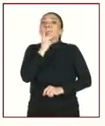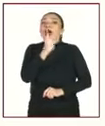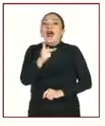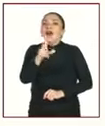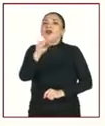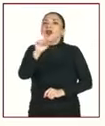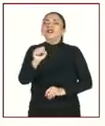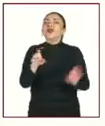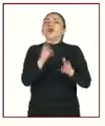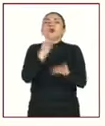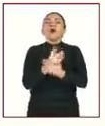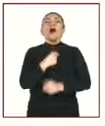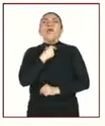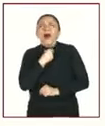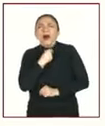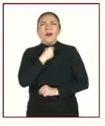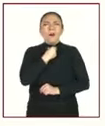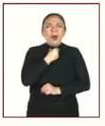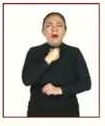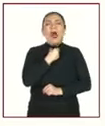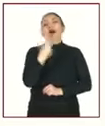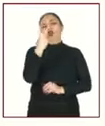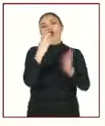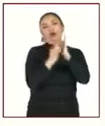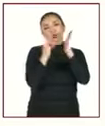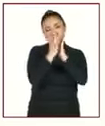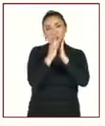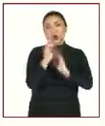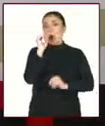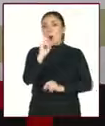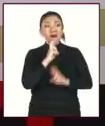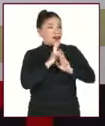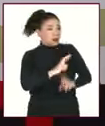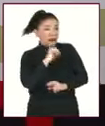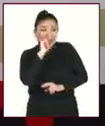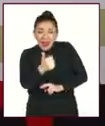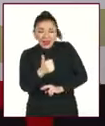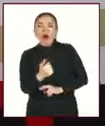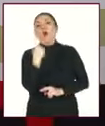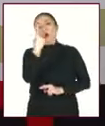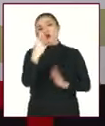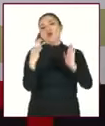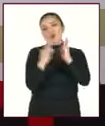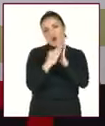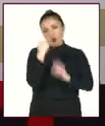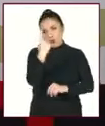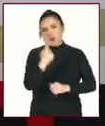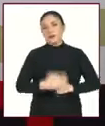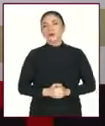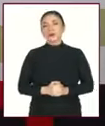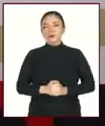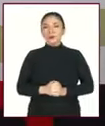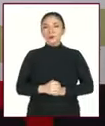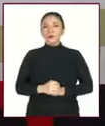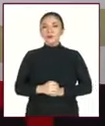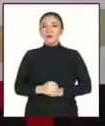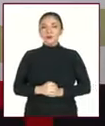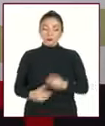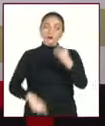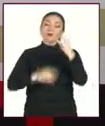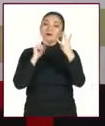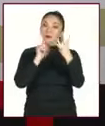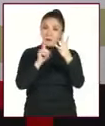puntos. Y si de plano no hay ninguna respuesta, entonces se da 1 punto. Pasamos a otra parte de